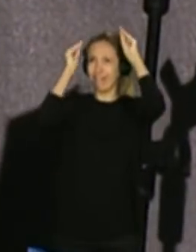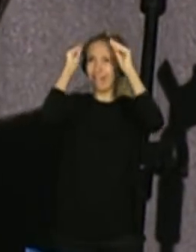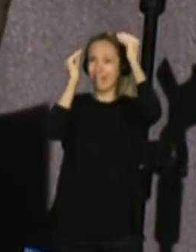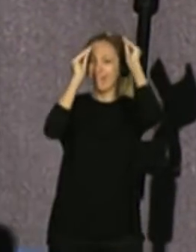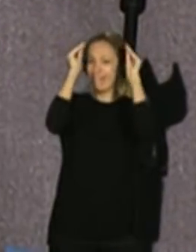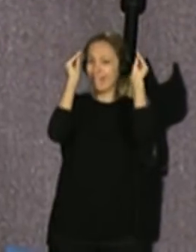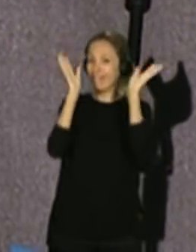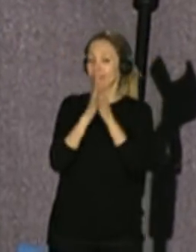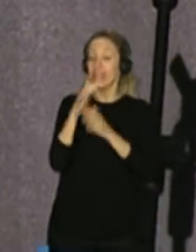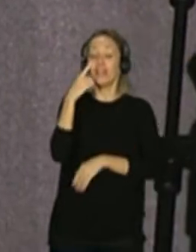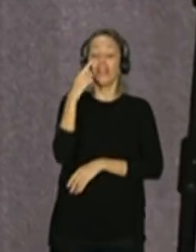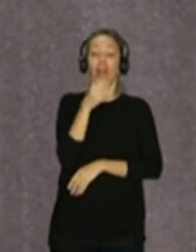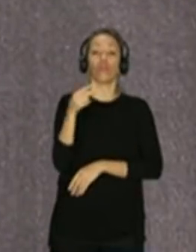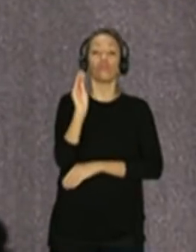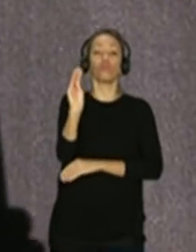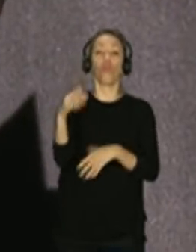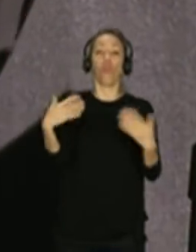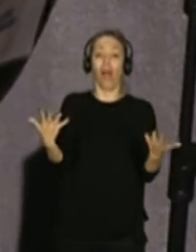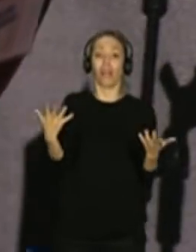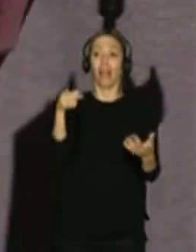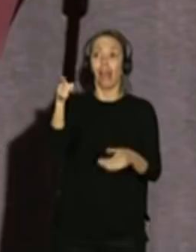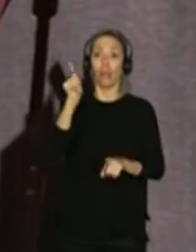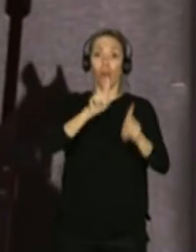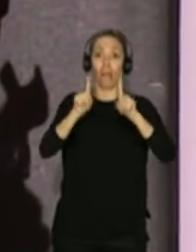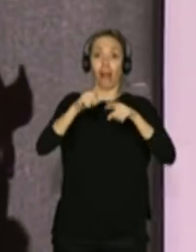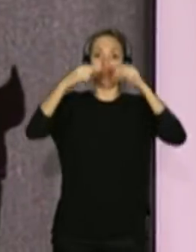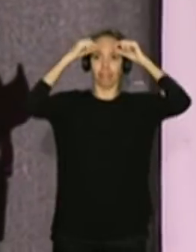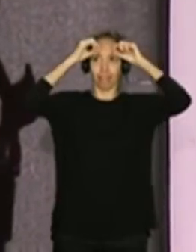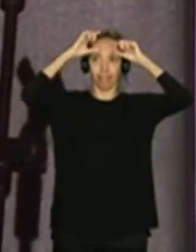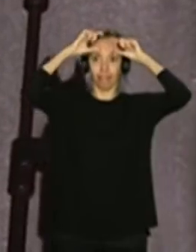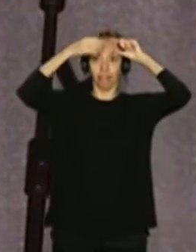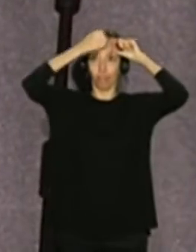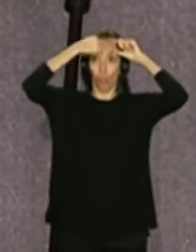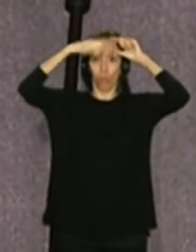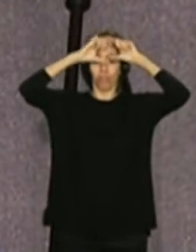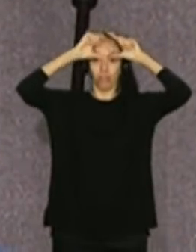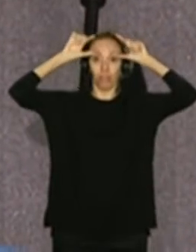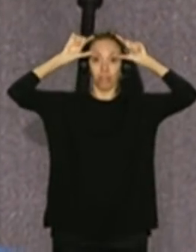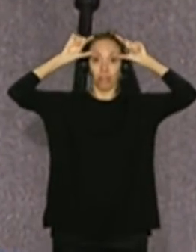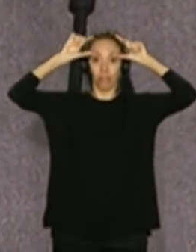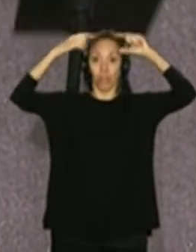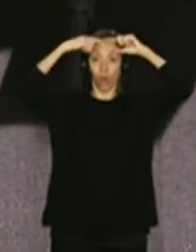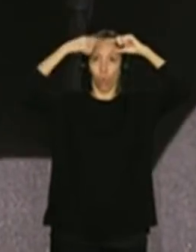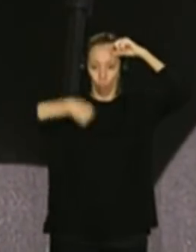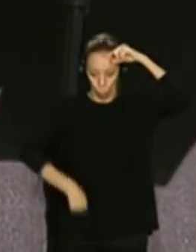El diagnóstico es que tiene la frente basta, que basta el culo y